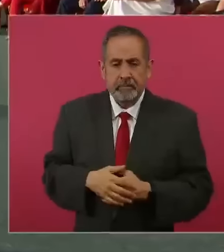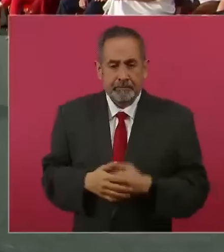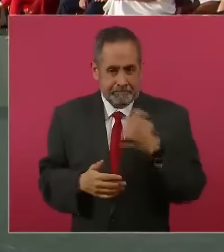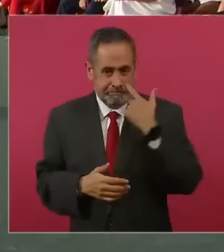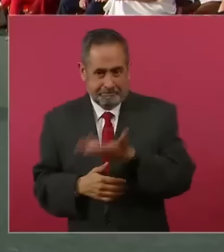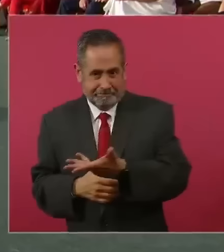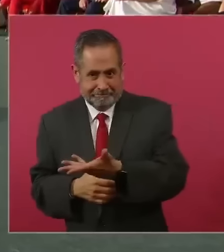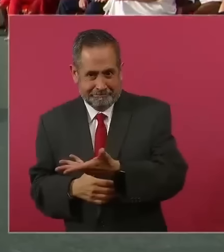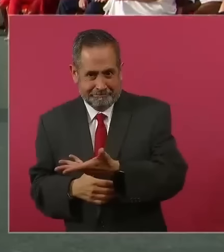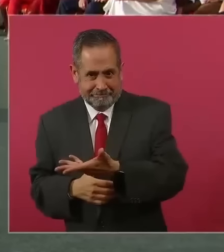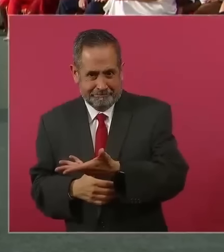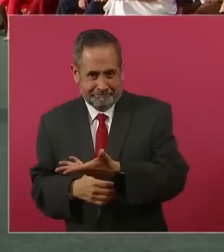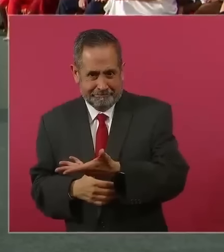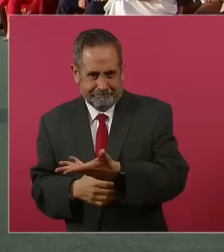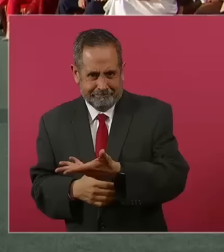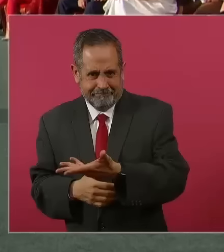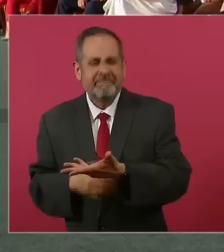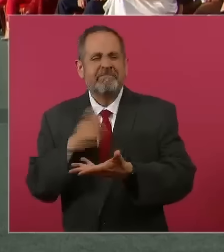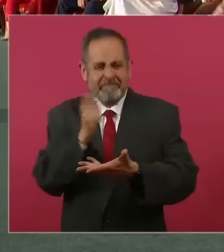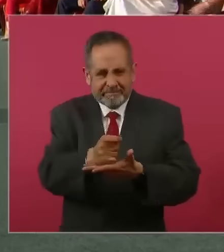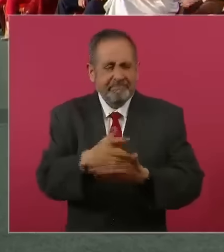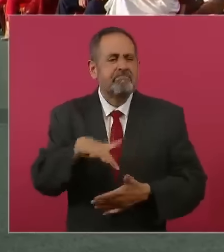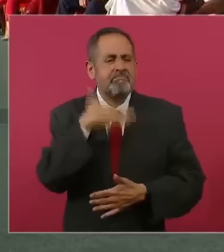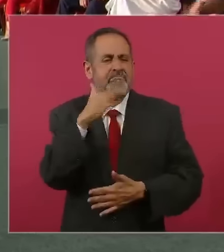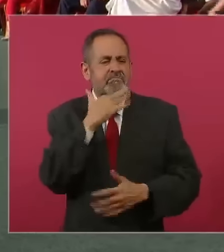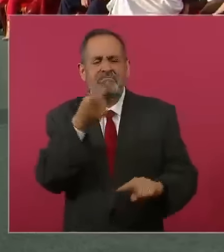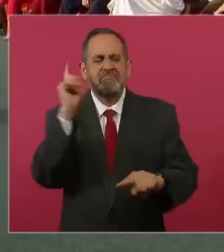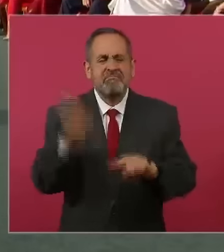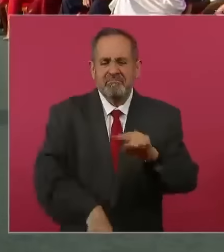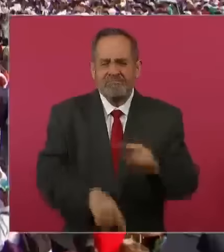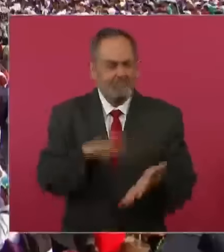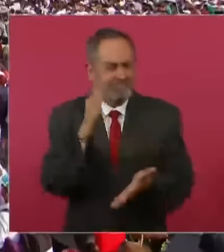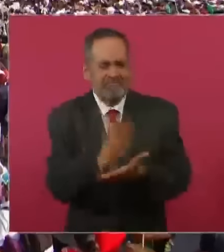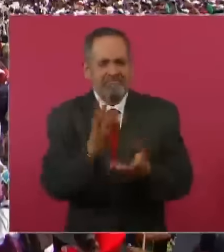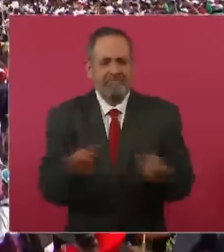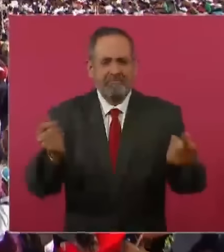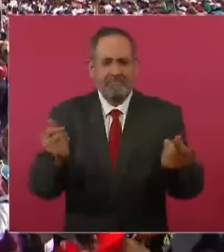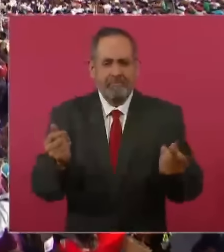es acabar con la corrupción.